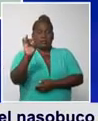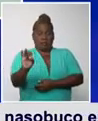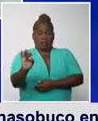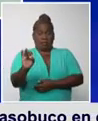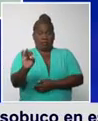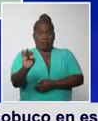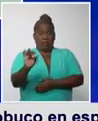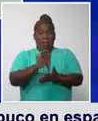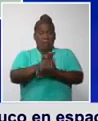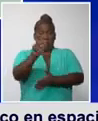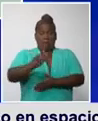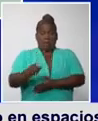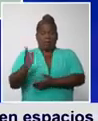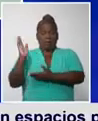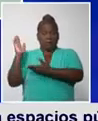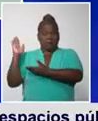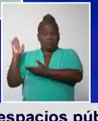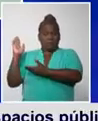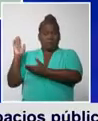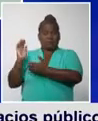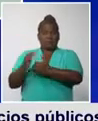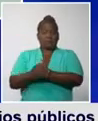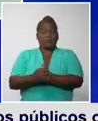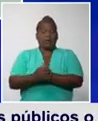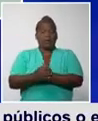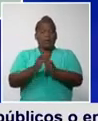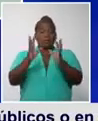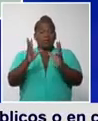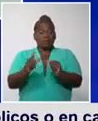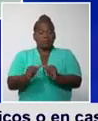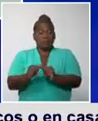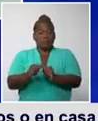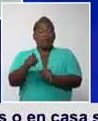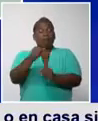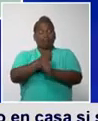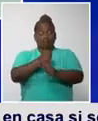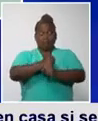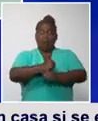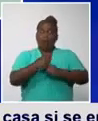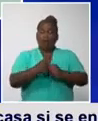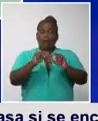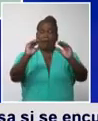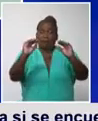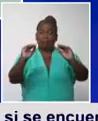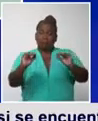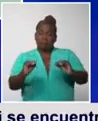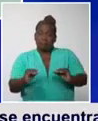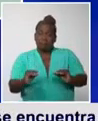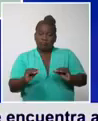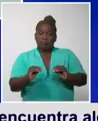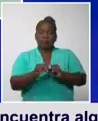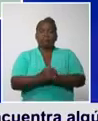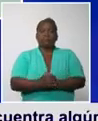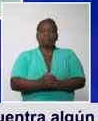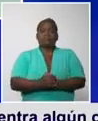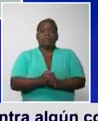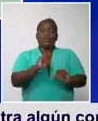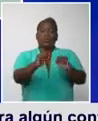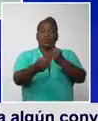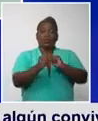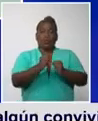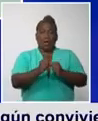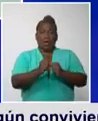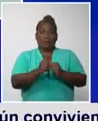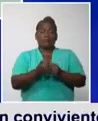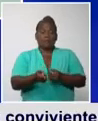autóctonos ayer. De todas formas, una cifra que se está trabajando para realmente controlar la transmisión, de Guine 5,